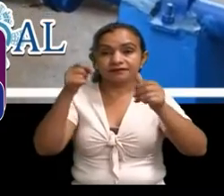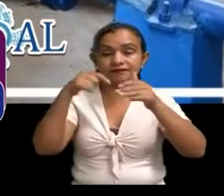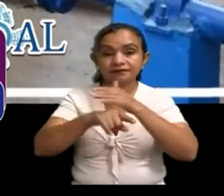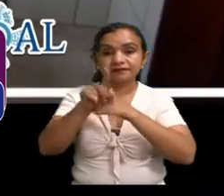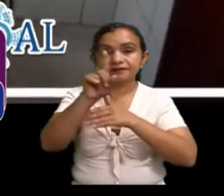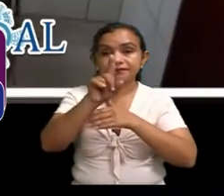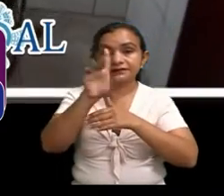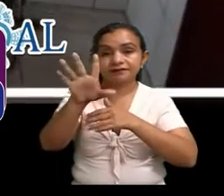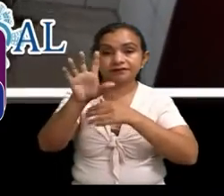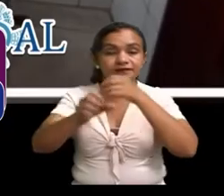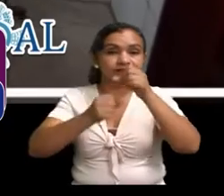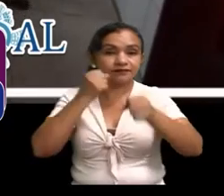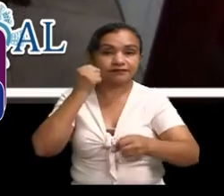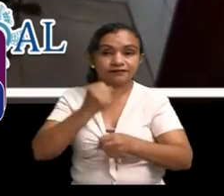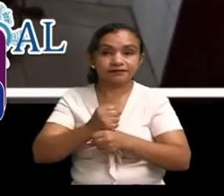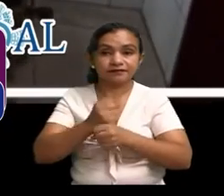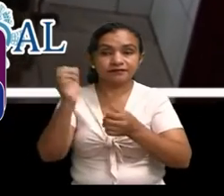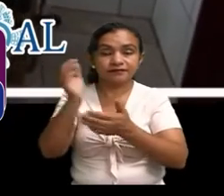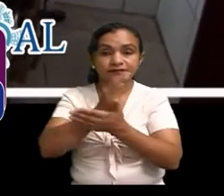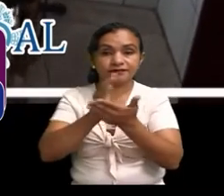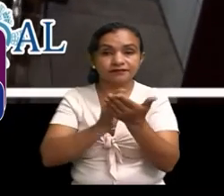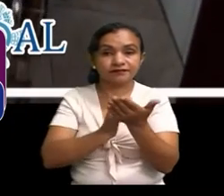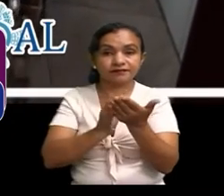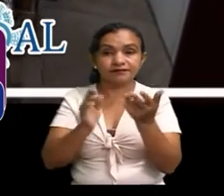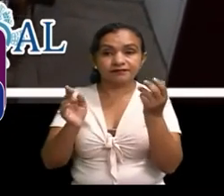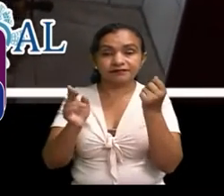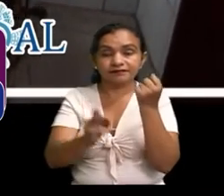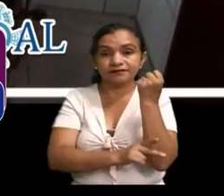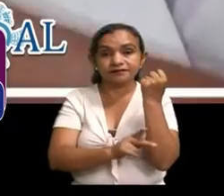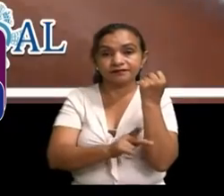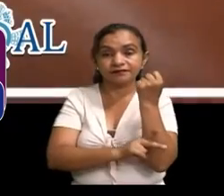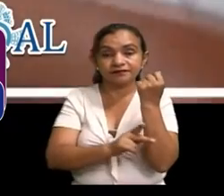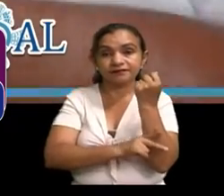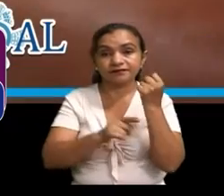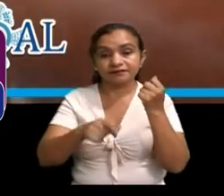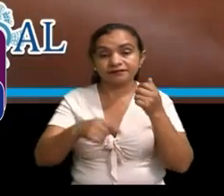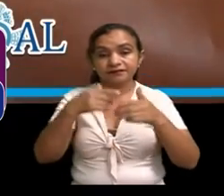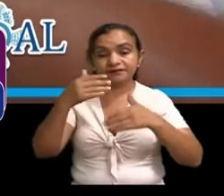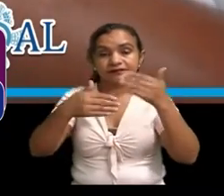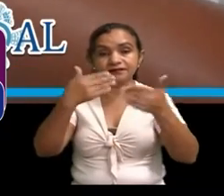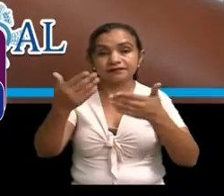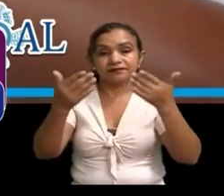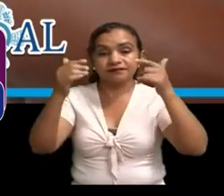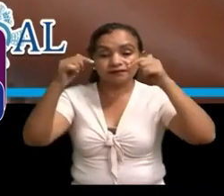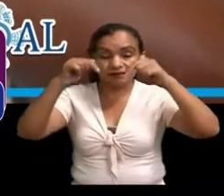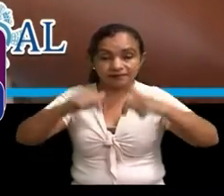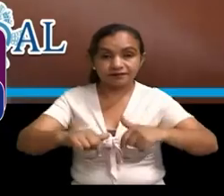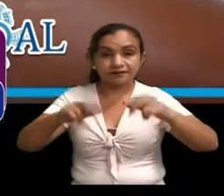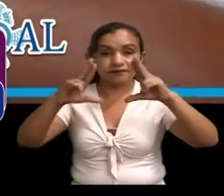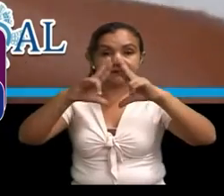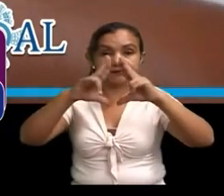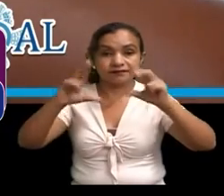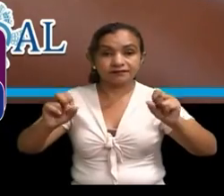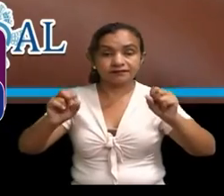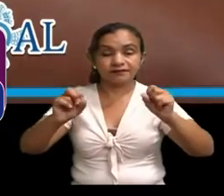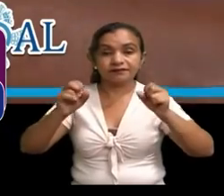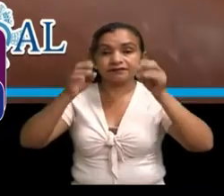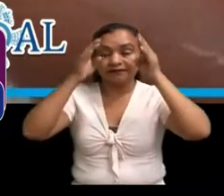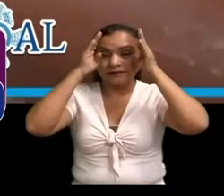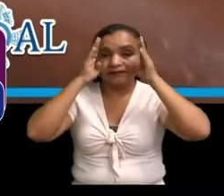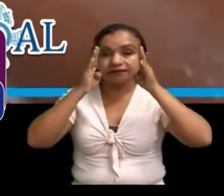años le han dado. En algunos países este avance es menor. Aquí tiene que ver con el